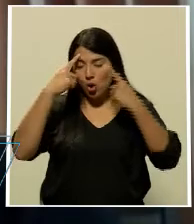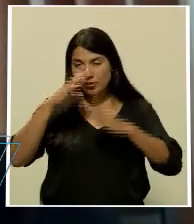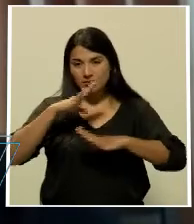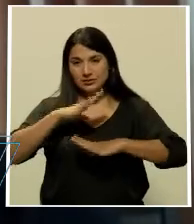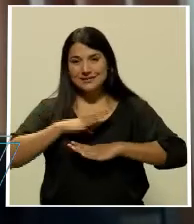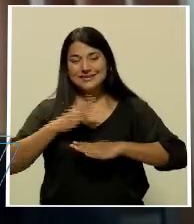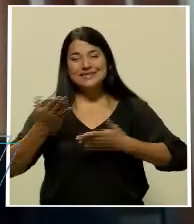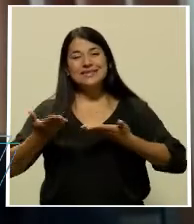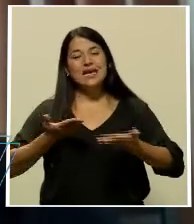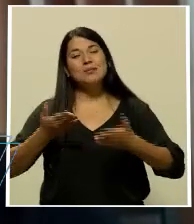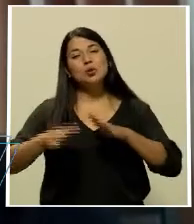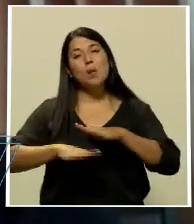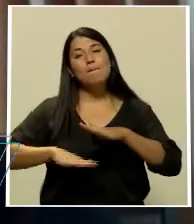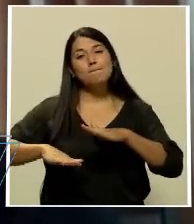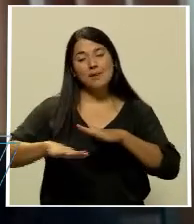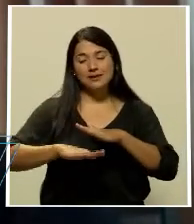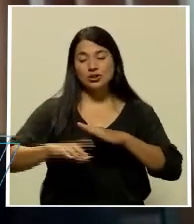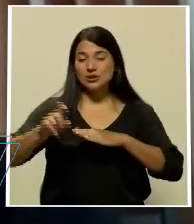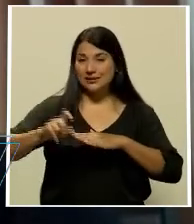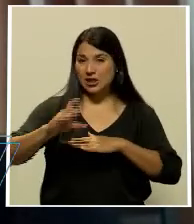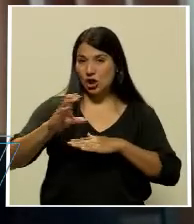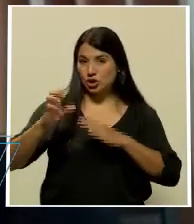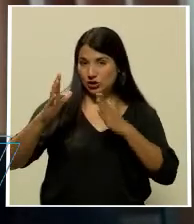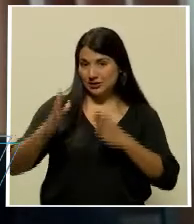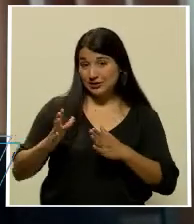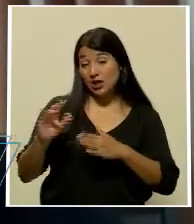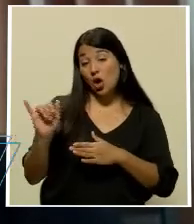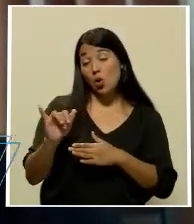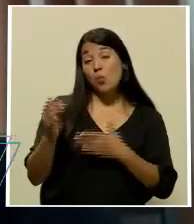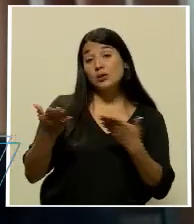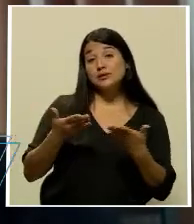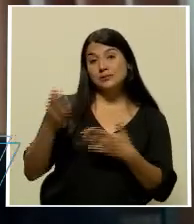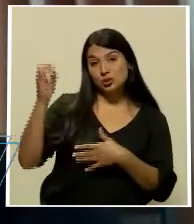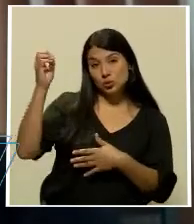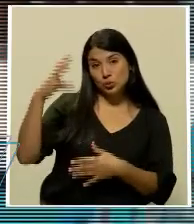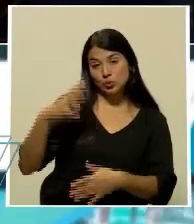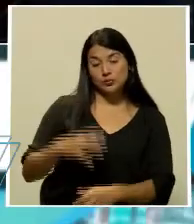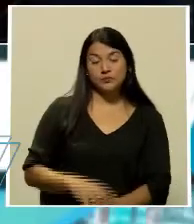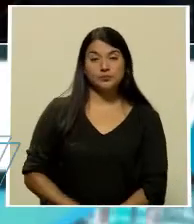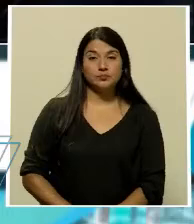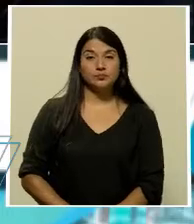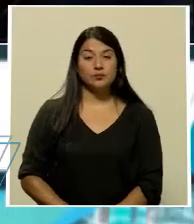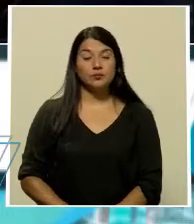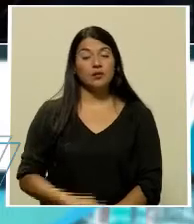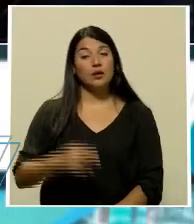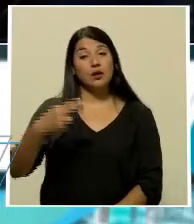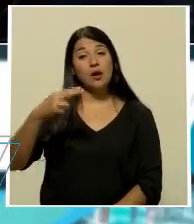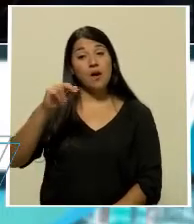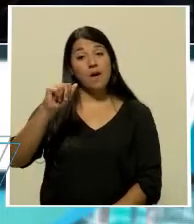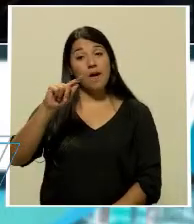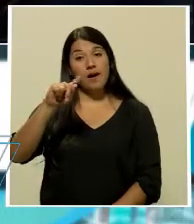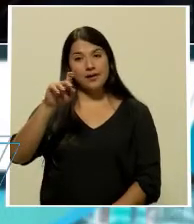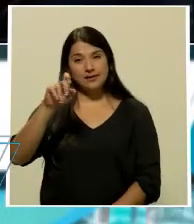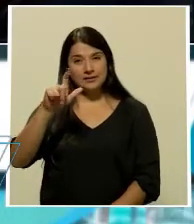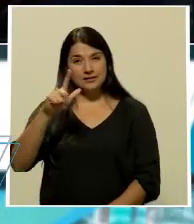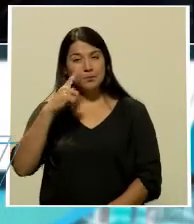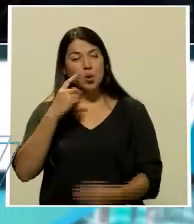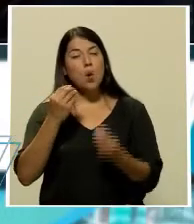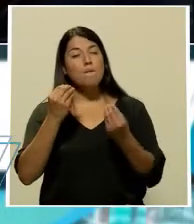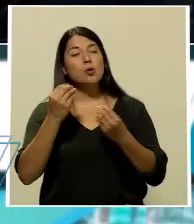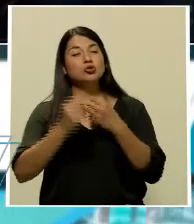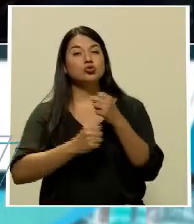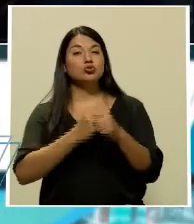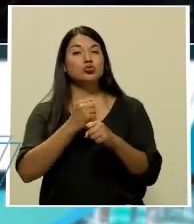básico y esencial que todos los costarricenses pues hoy gozamos, que es el servicio eléctrico. Doña Keisel, durante años el